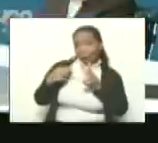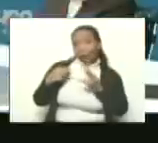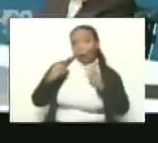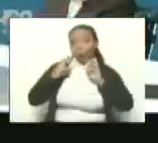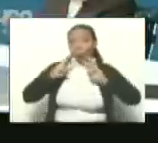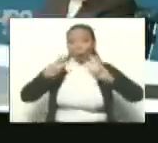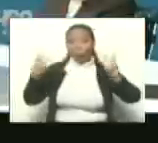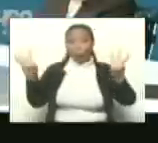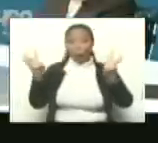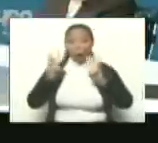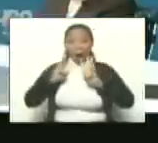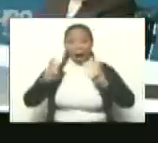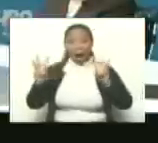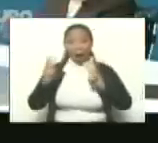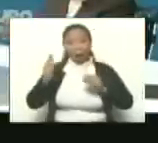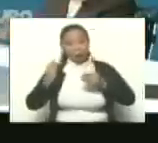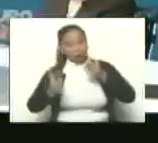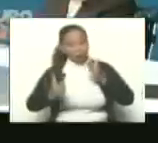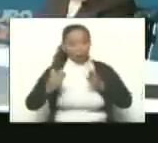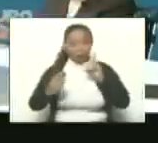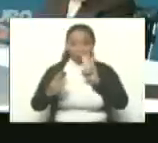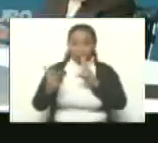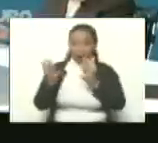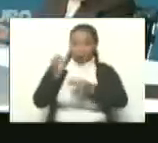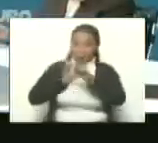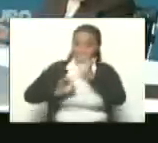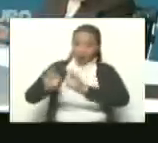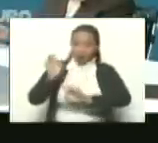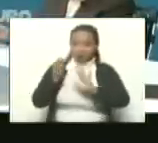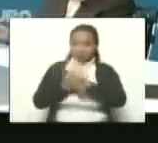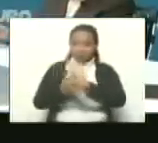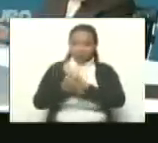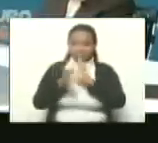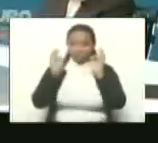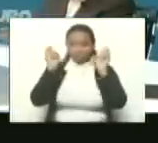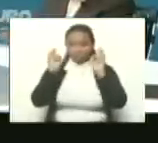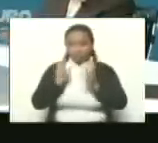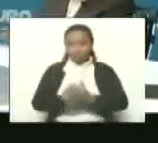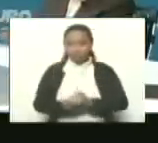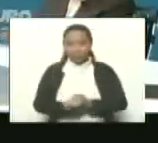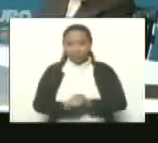Tremendo look, Sira. Ah, ¿qué me cuentas de ese look?